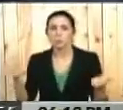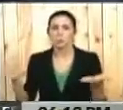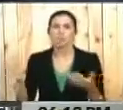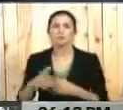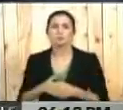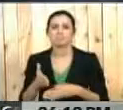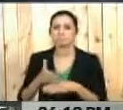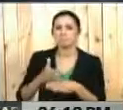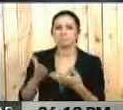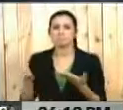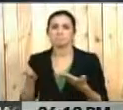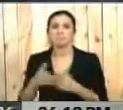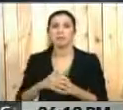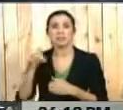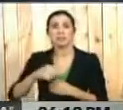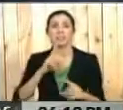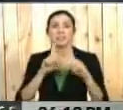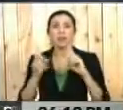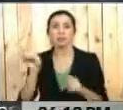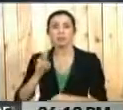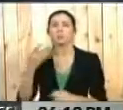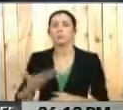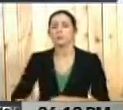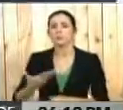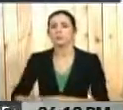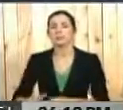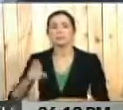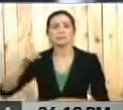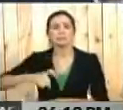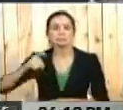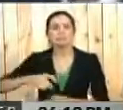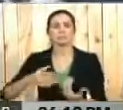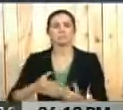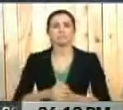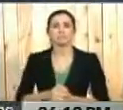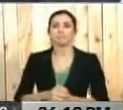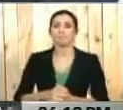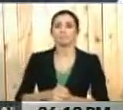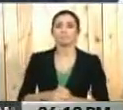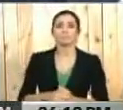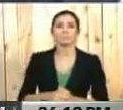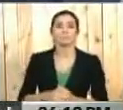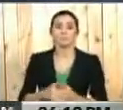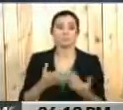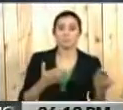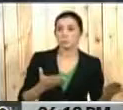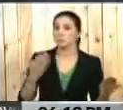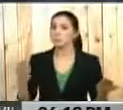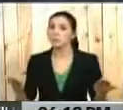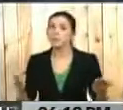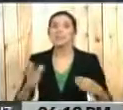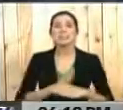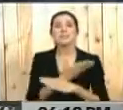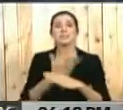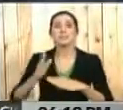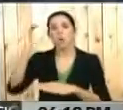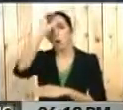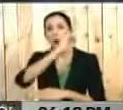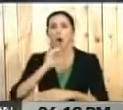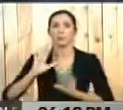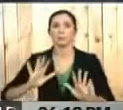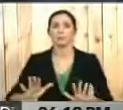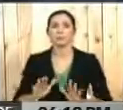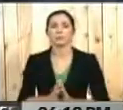en Venezuela, que es tan necesario, la idea de concurrir a partir de las diferencias en puntos